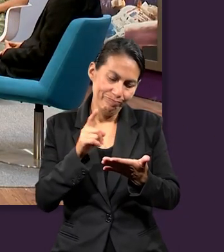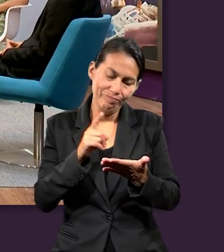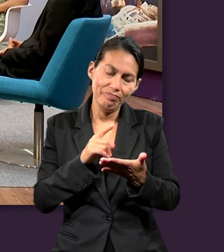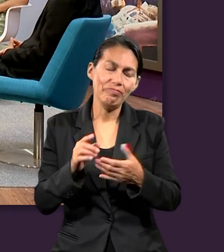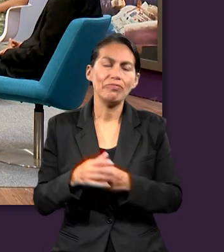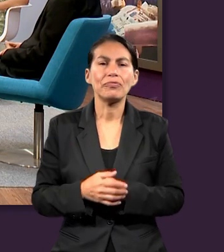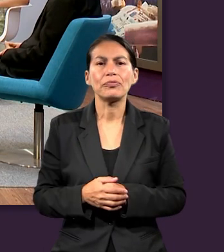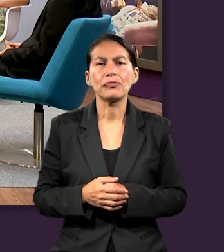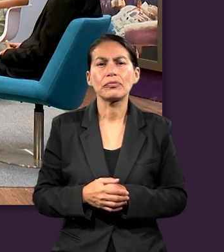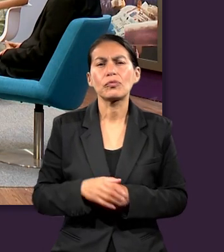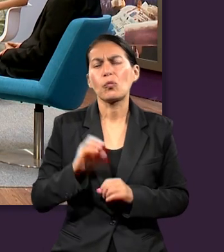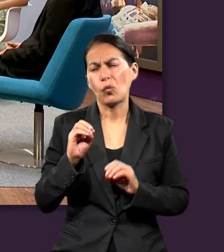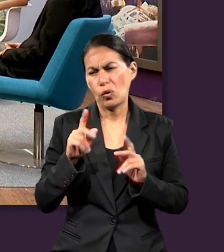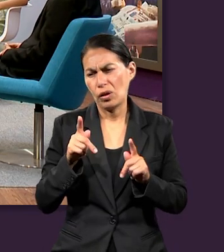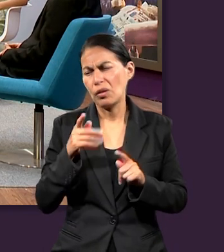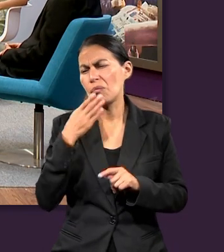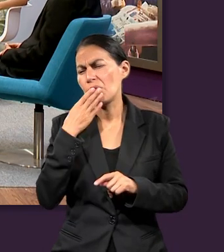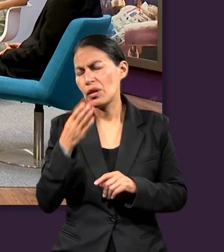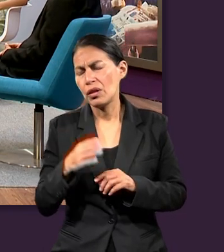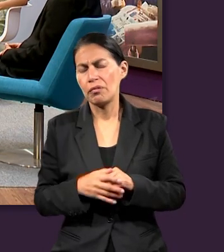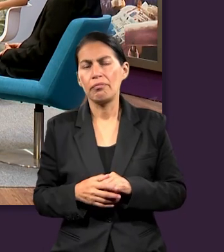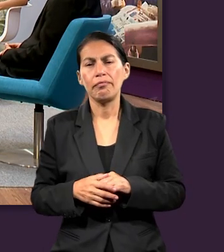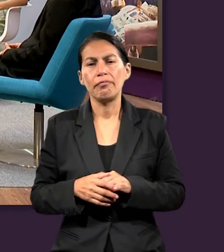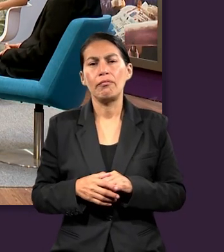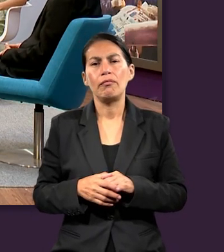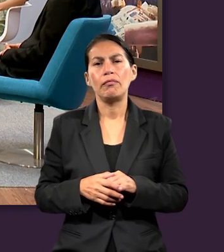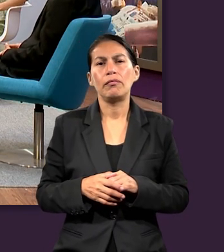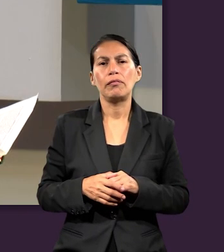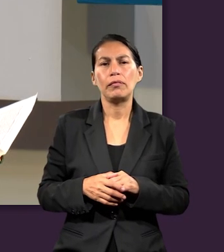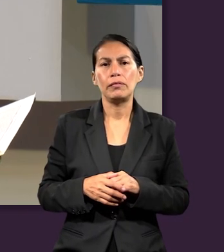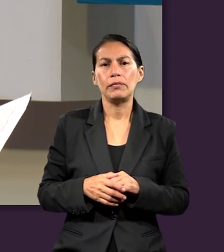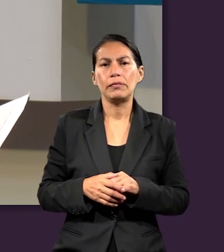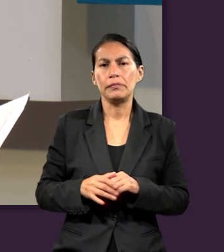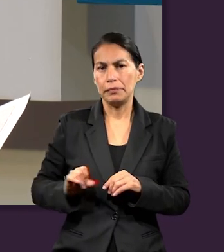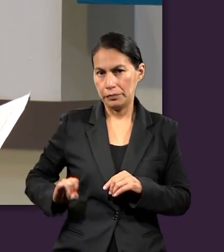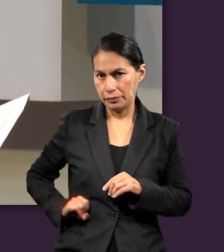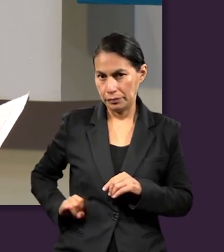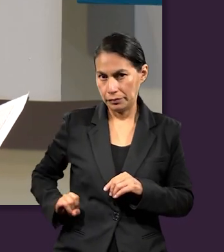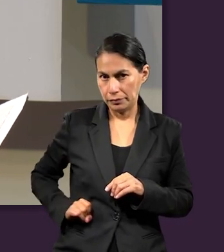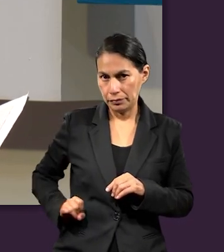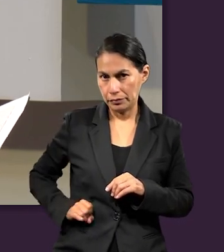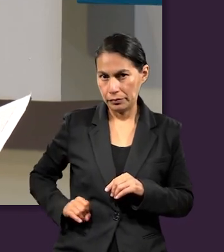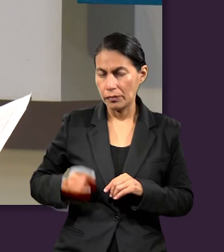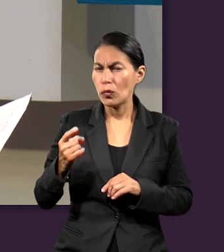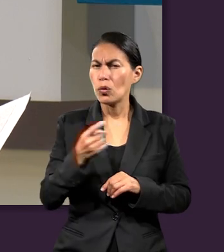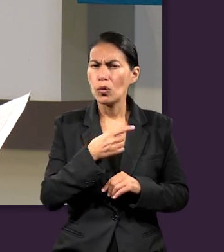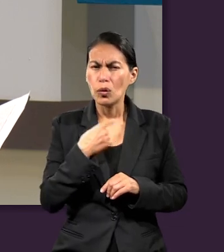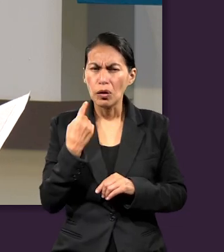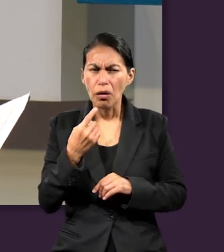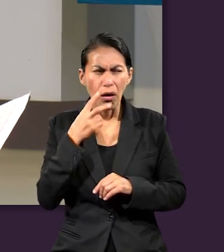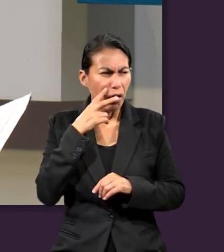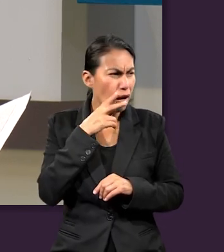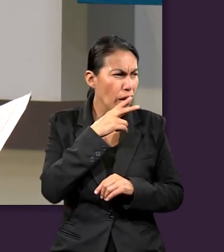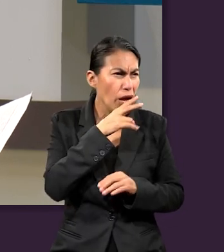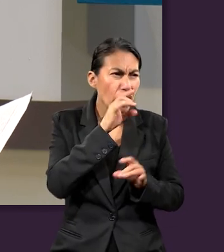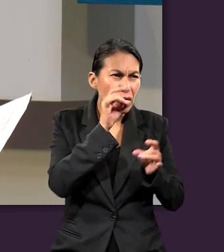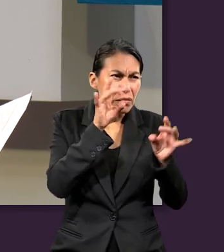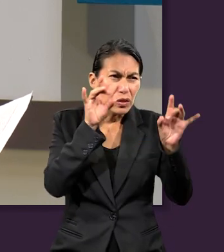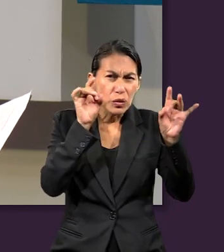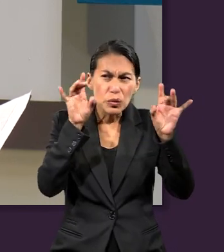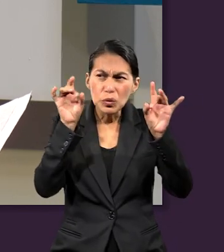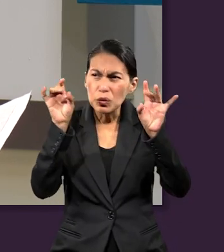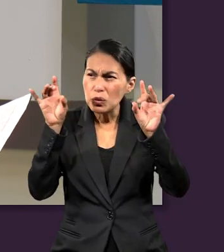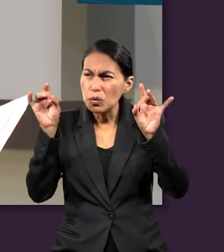muy bien entonces es interesante que los eventos que pasan en nuestro entorno